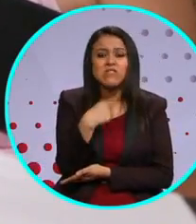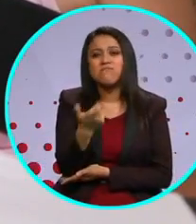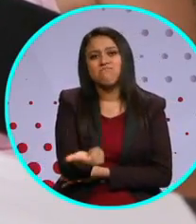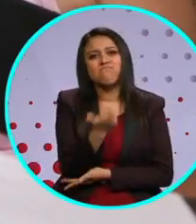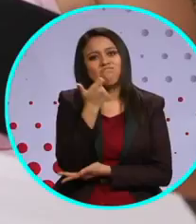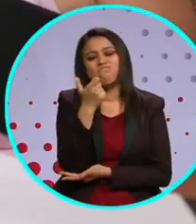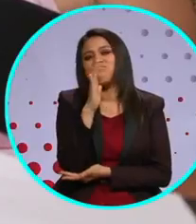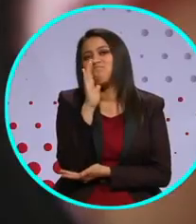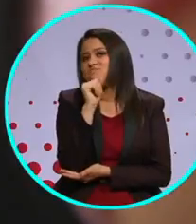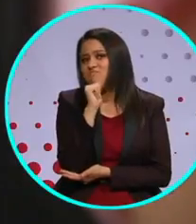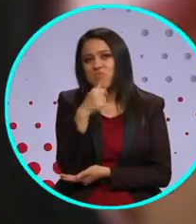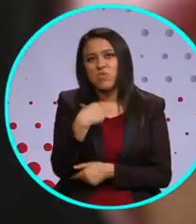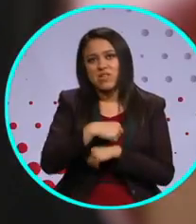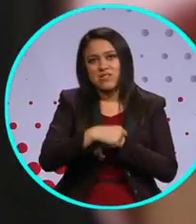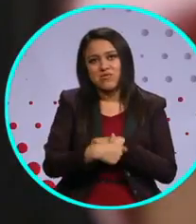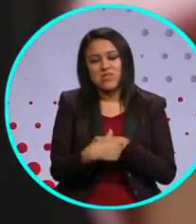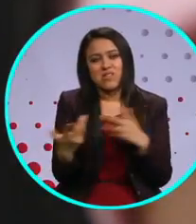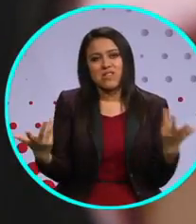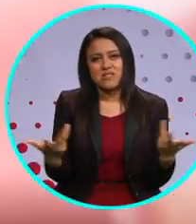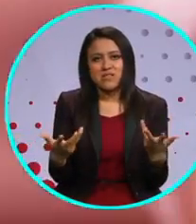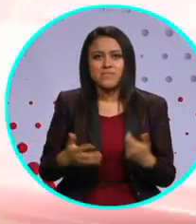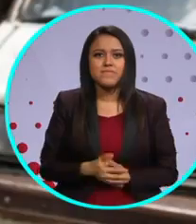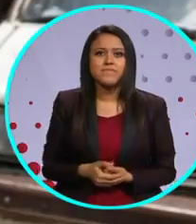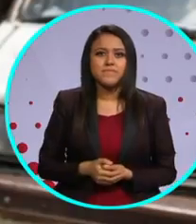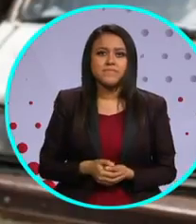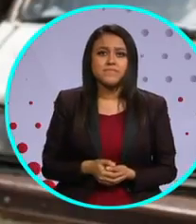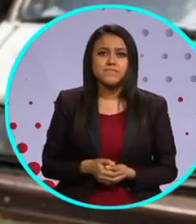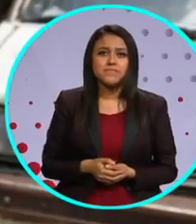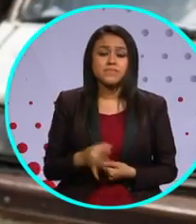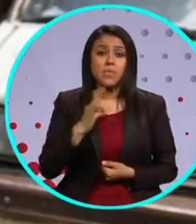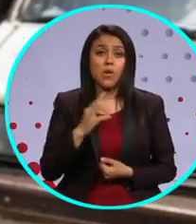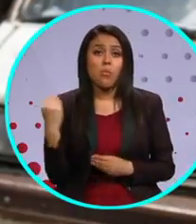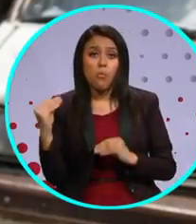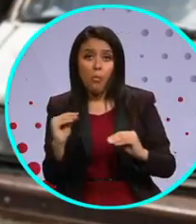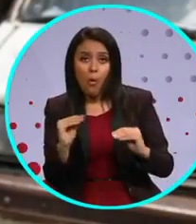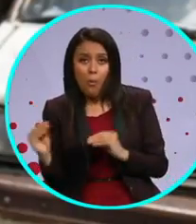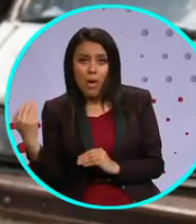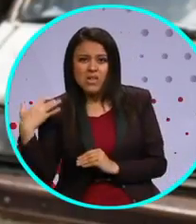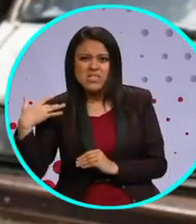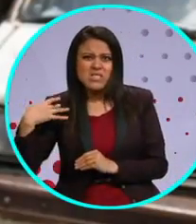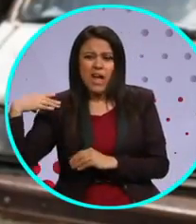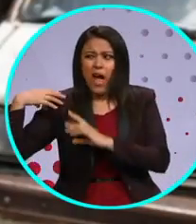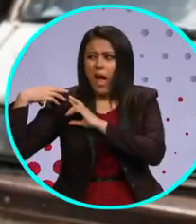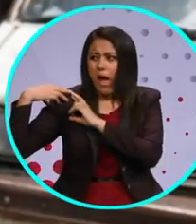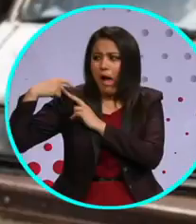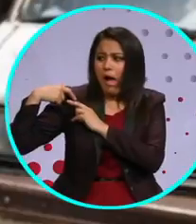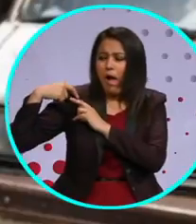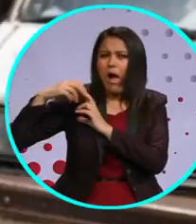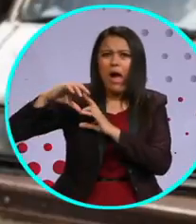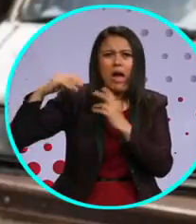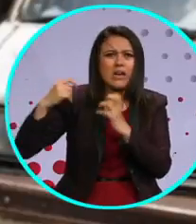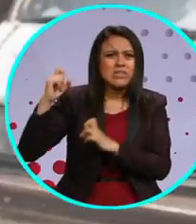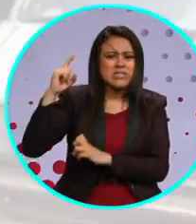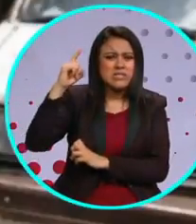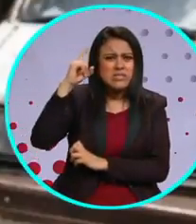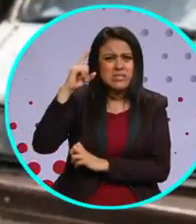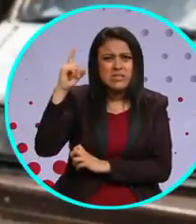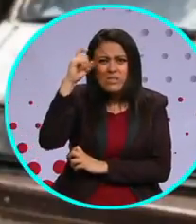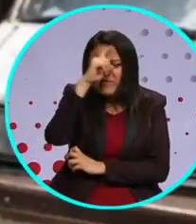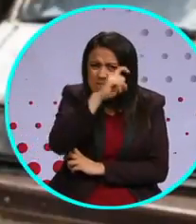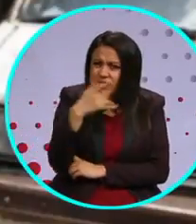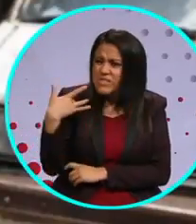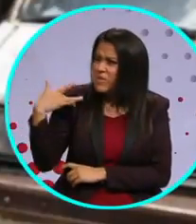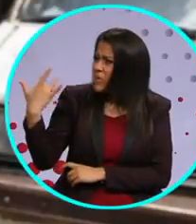para costear la cirugía en algún hospital privado. Si muevo un poquito el brazo, siento cómo se me mueven mis huesos.